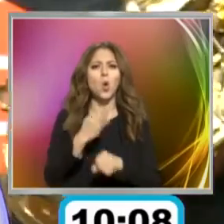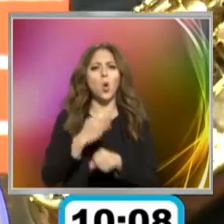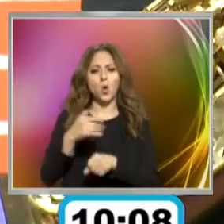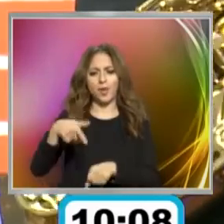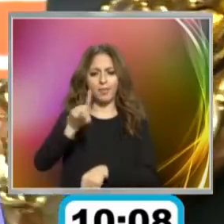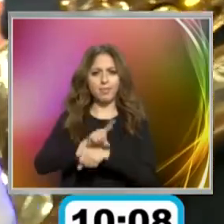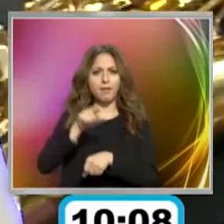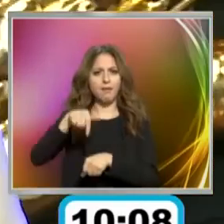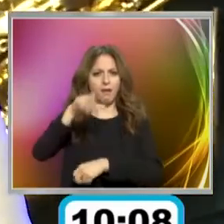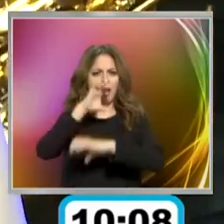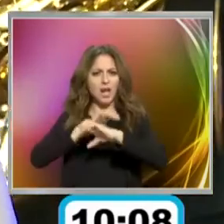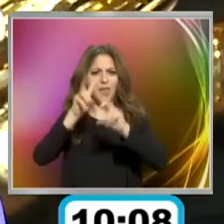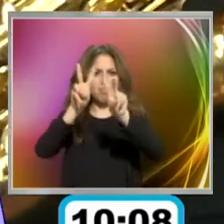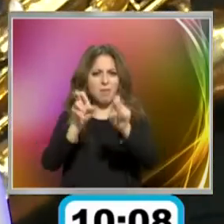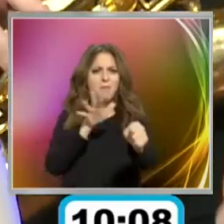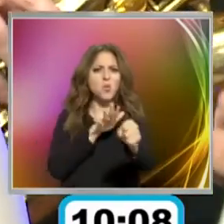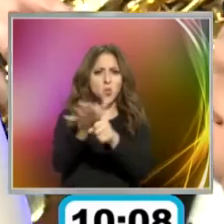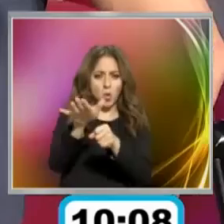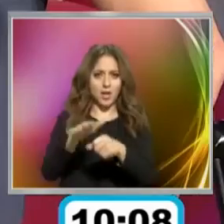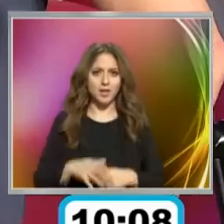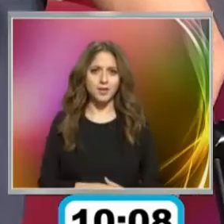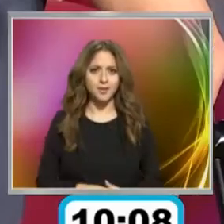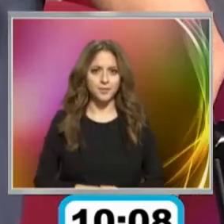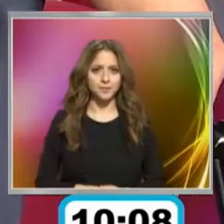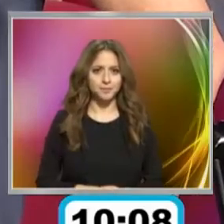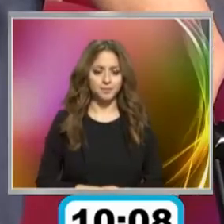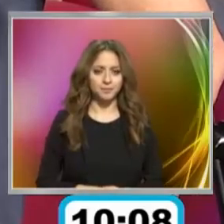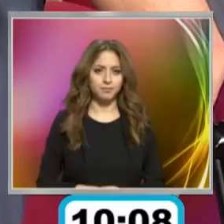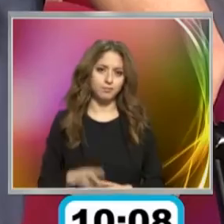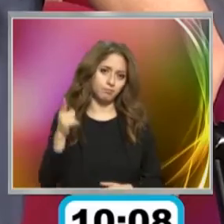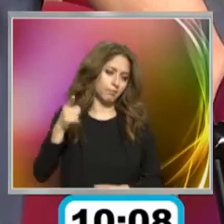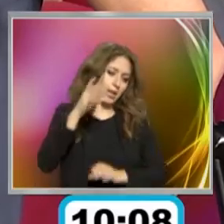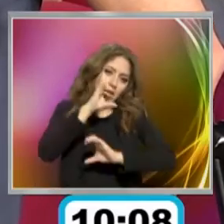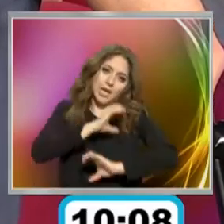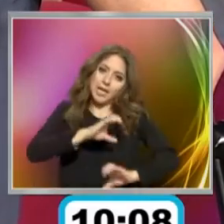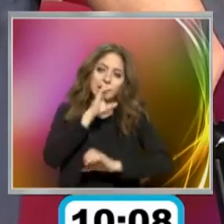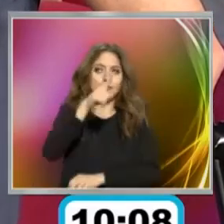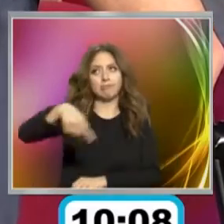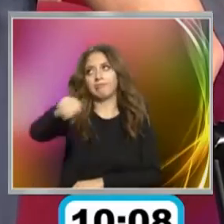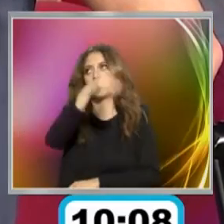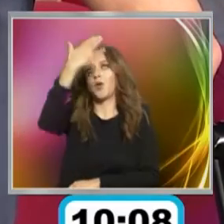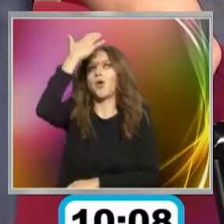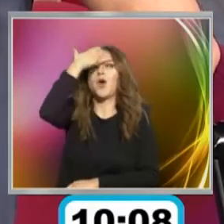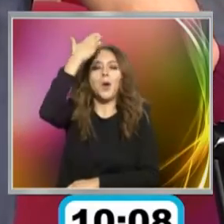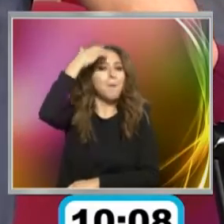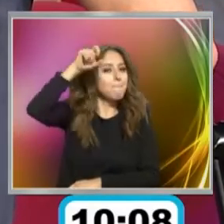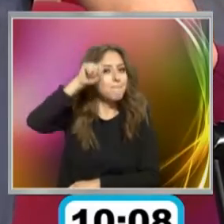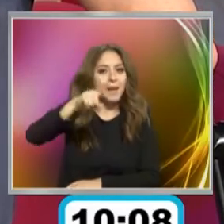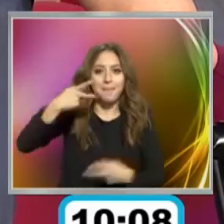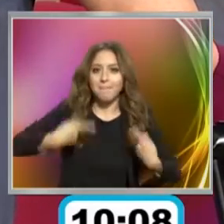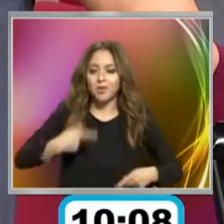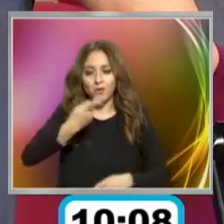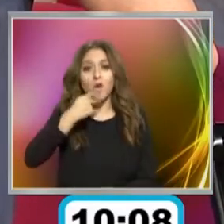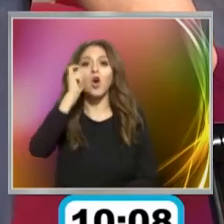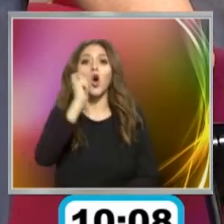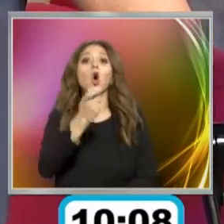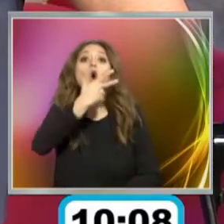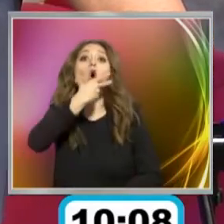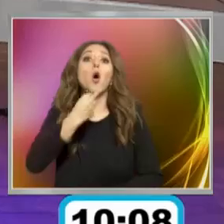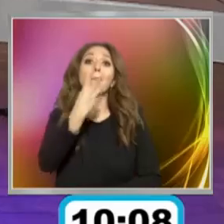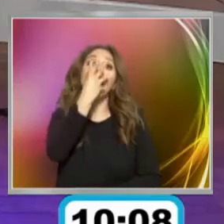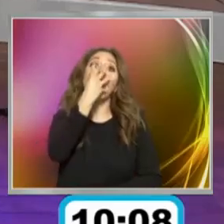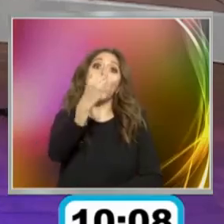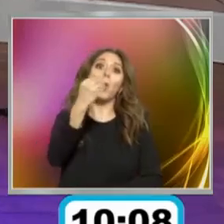ahora en este momento? ¿Qué temas nos van a presentar? Pues vamos a presentaros, bueno, la súper conocida por todos, Lobo Hombre en París ¿O va a ser Mala